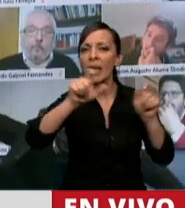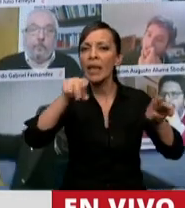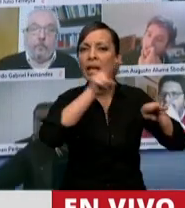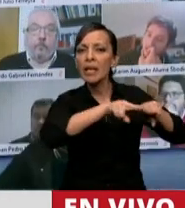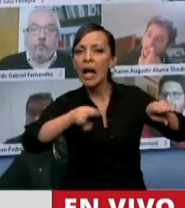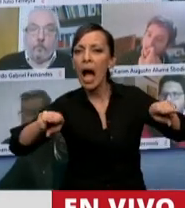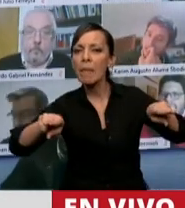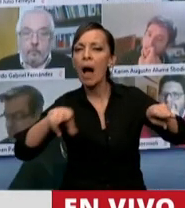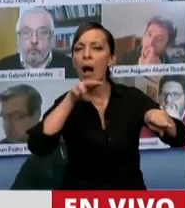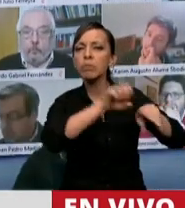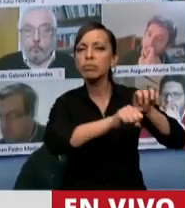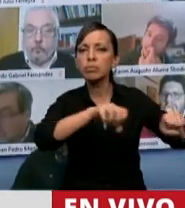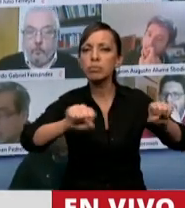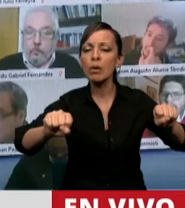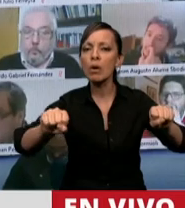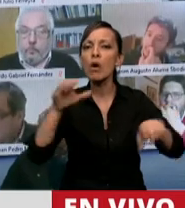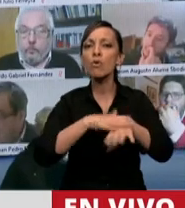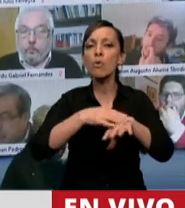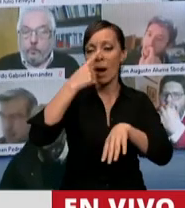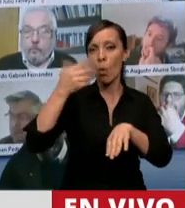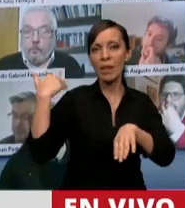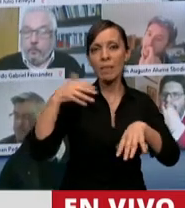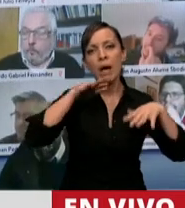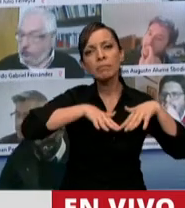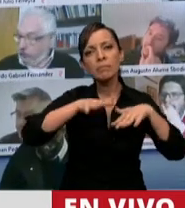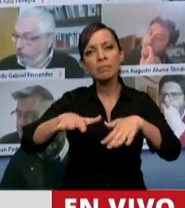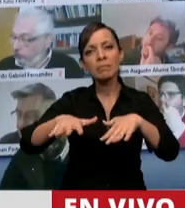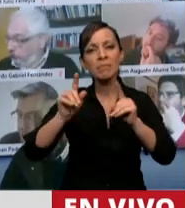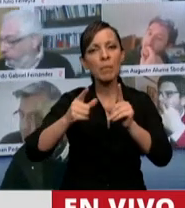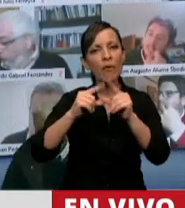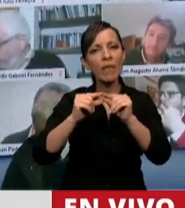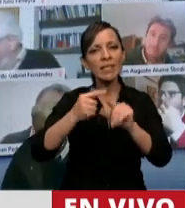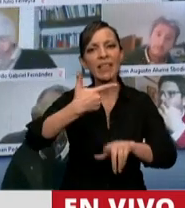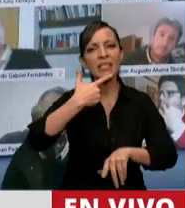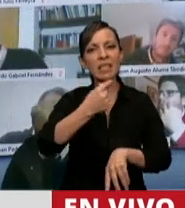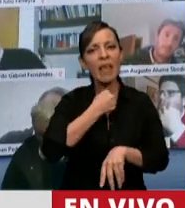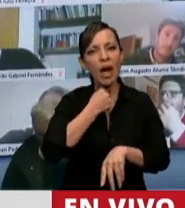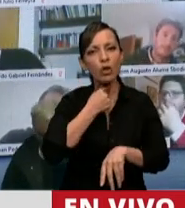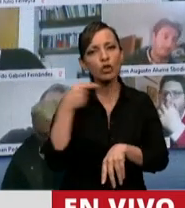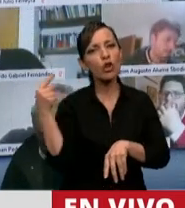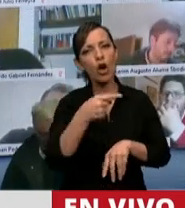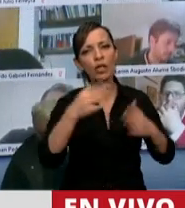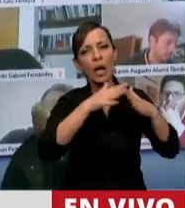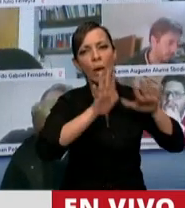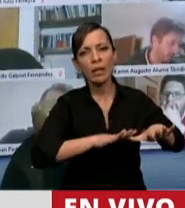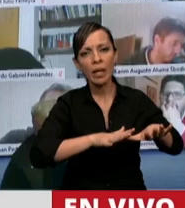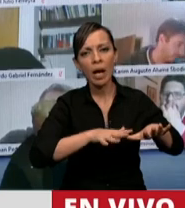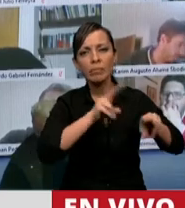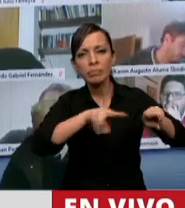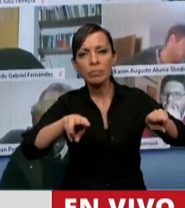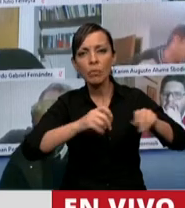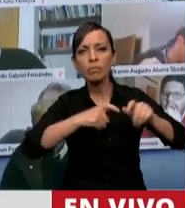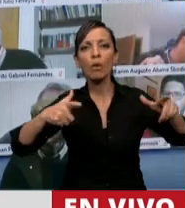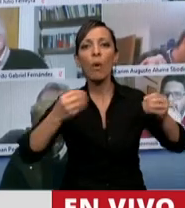buenos aires- después de la última movilización del 17 de agosto 73